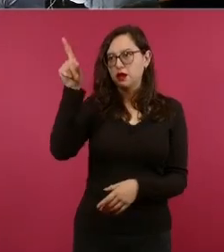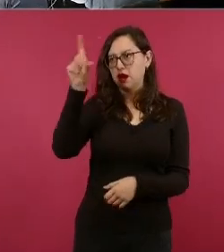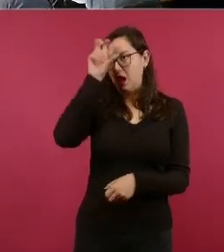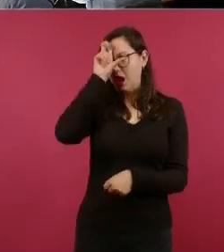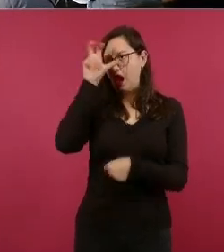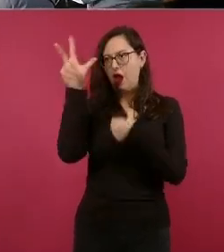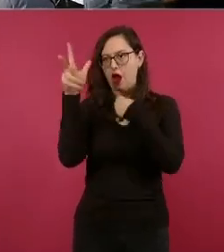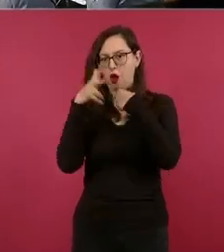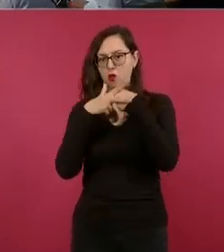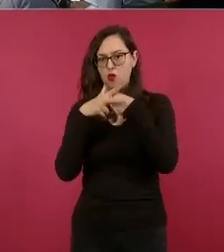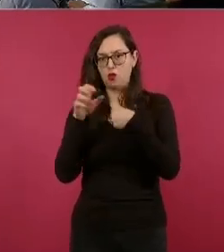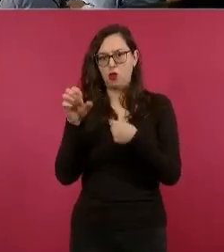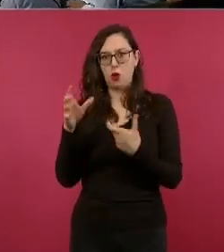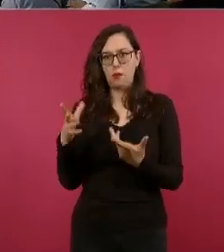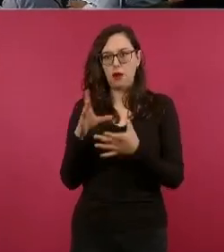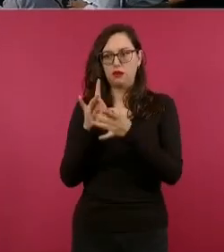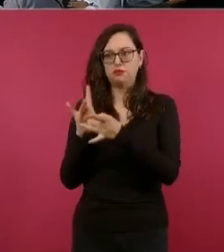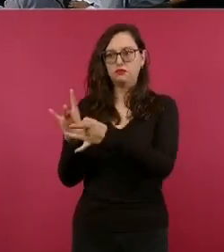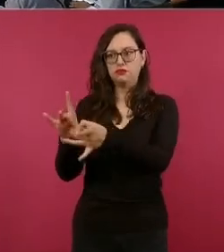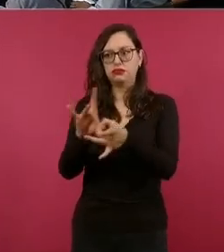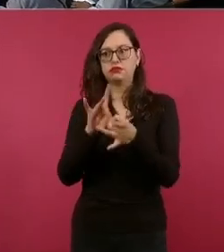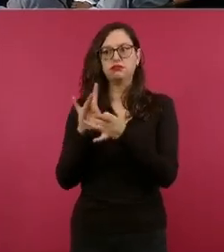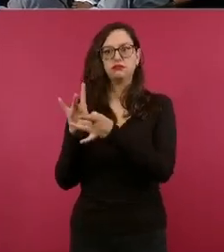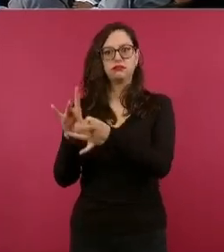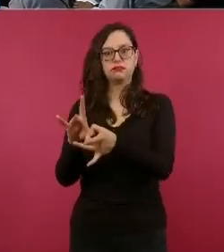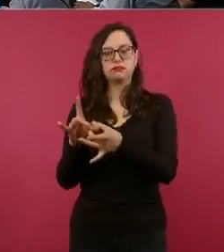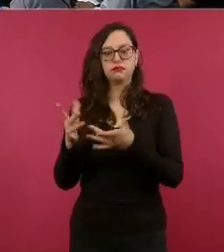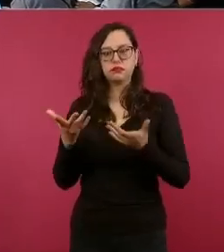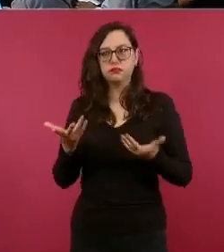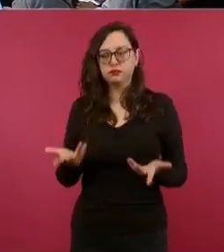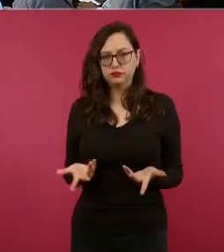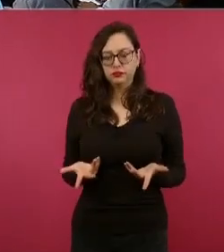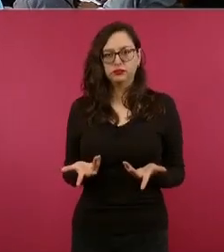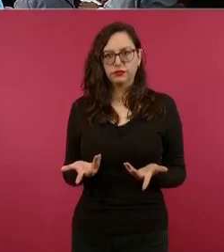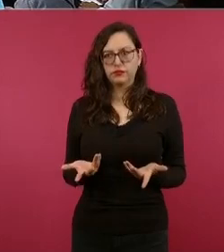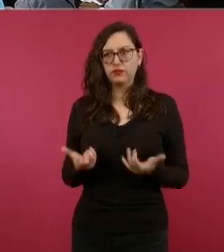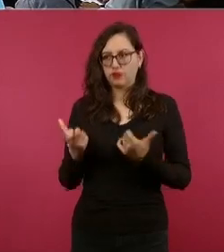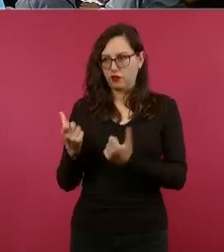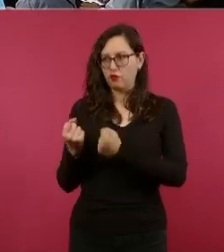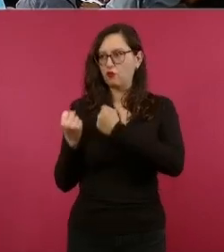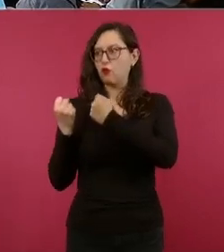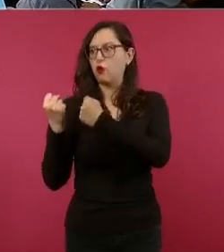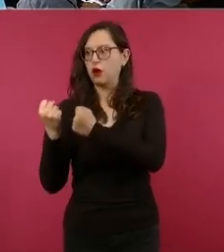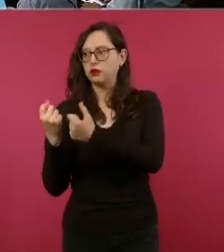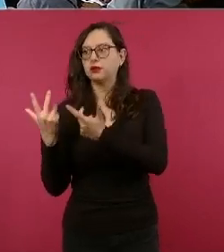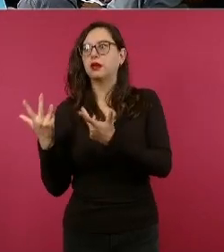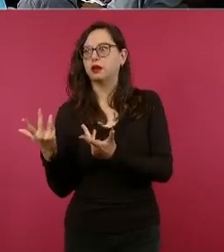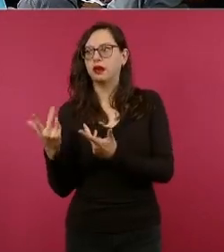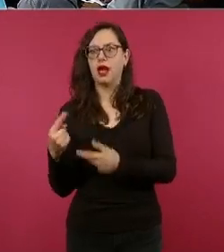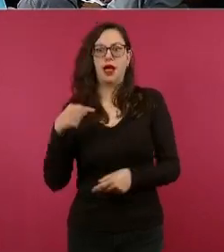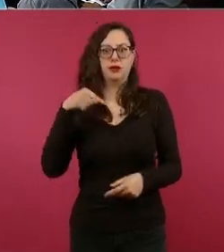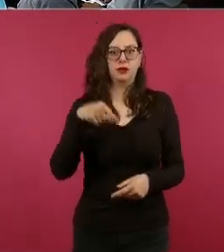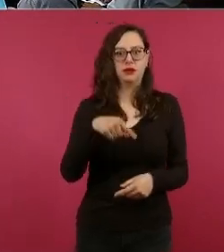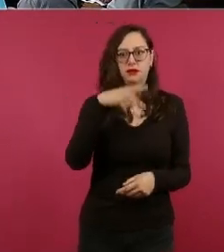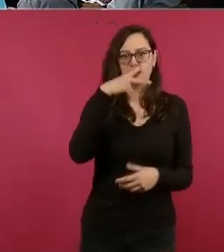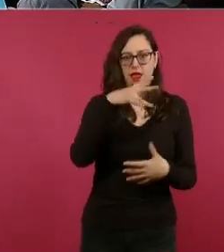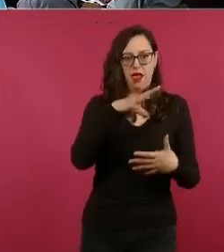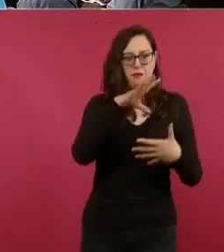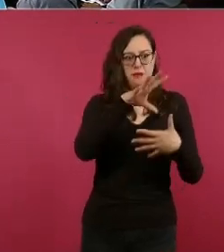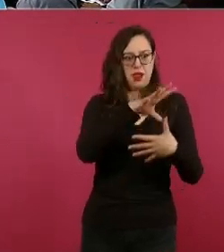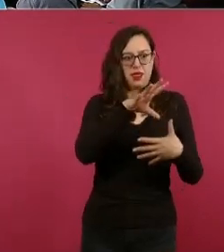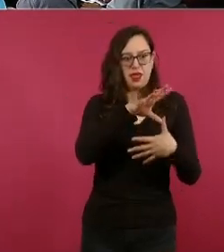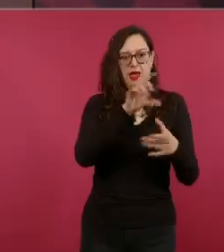europea se convirtió en Unión Europea. ¿Qué es lo que se tiene que hacer hacia el futuro?